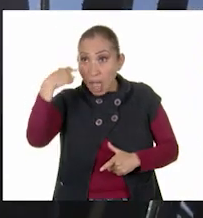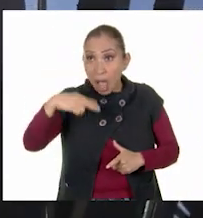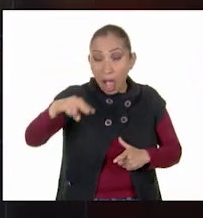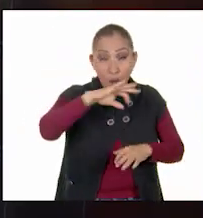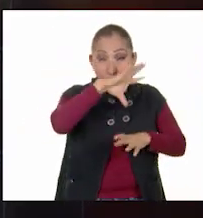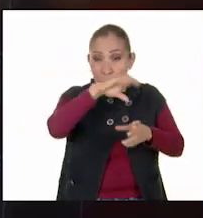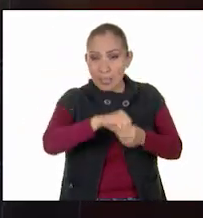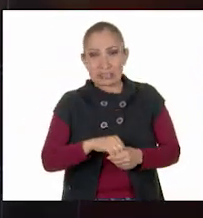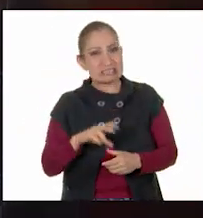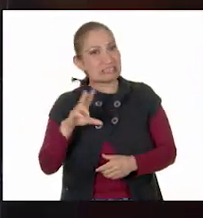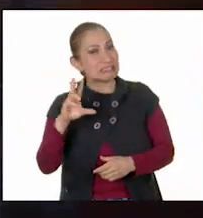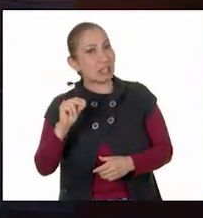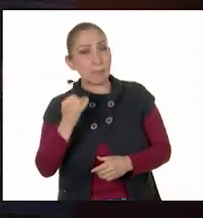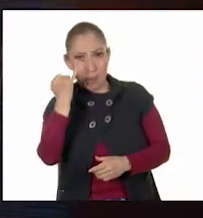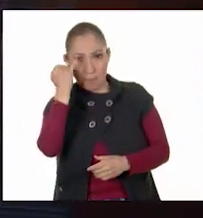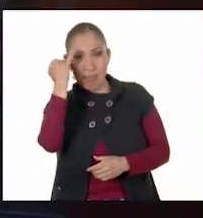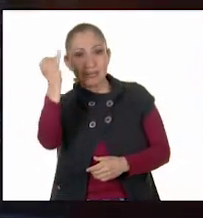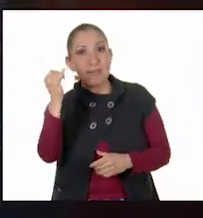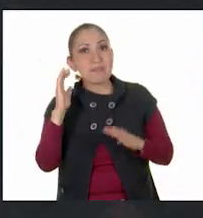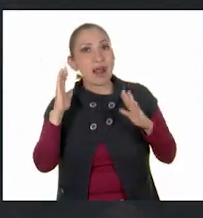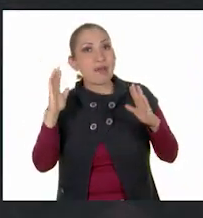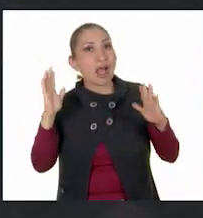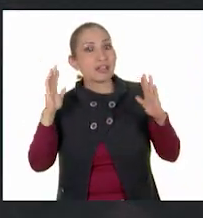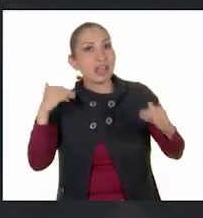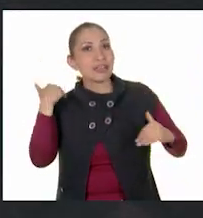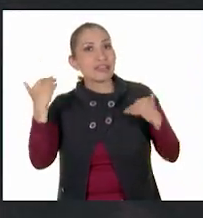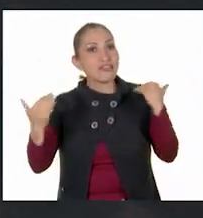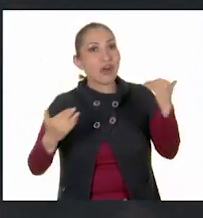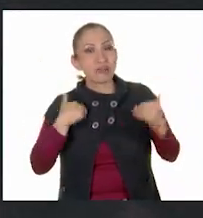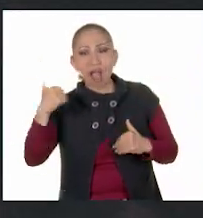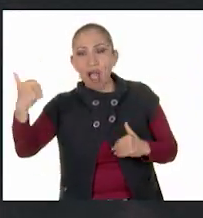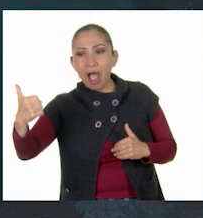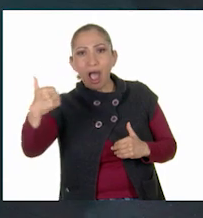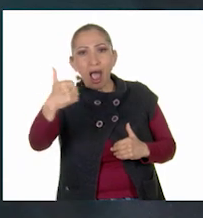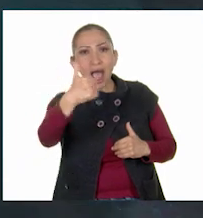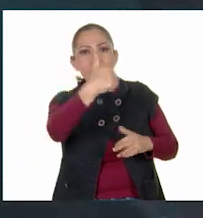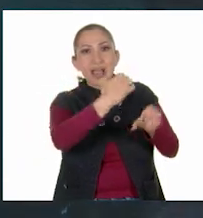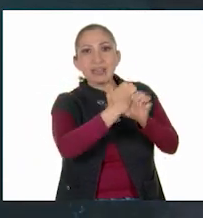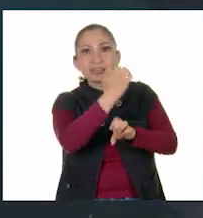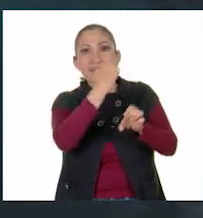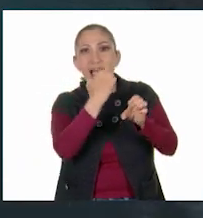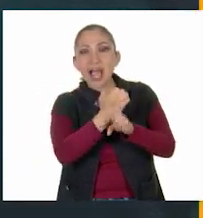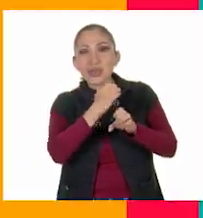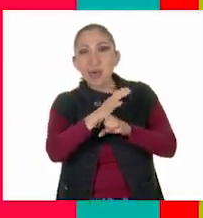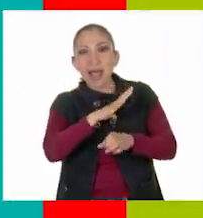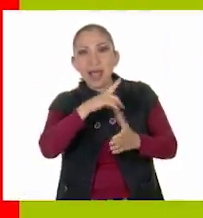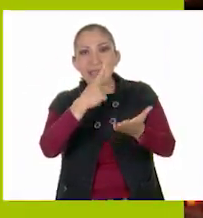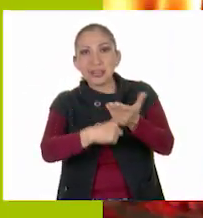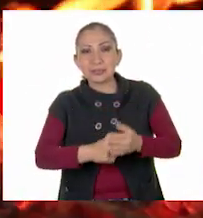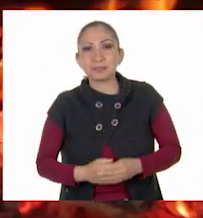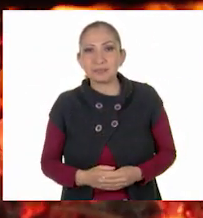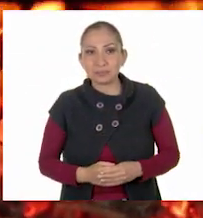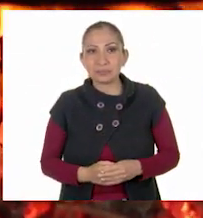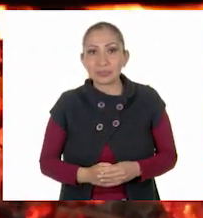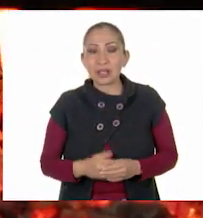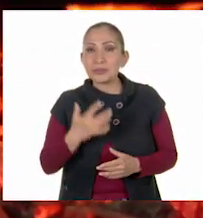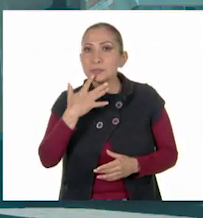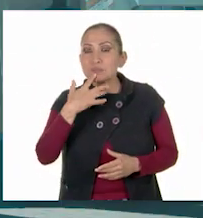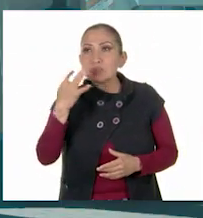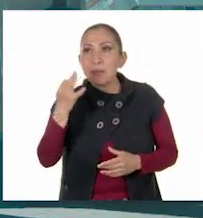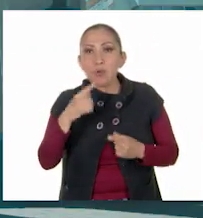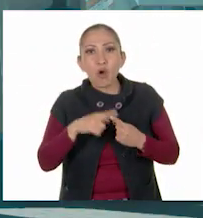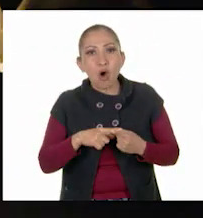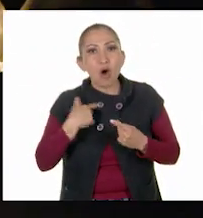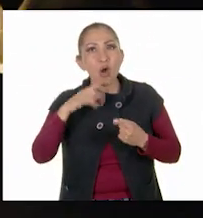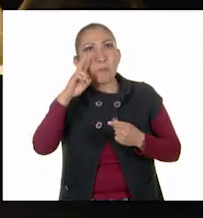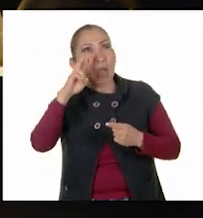todo, pero imagínense lo genial que sería visitar cada uno de los estados que lo forman, probar sus sabores, conocer